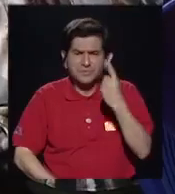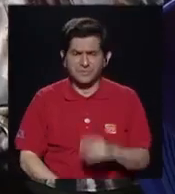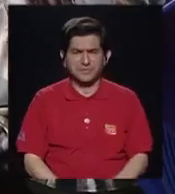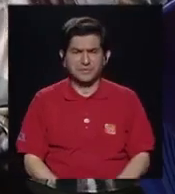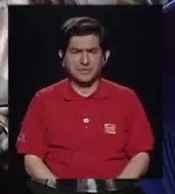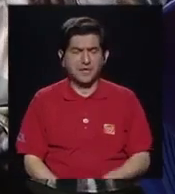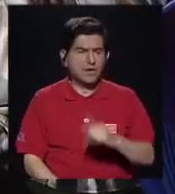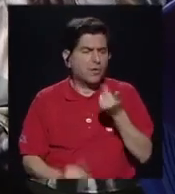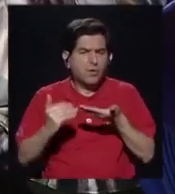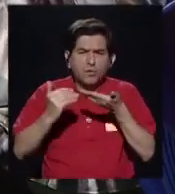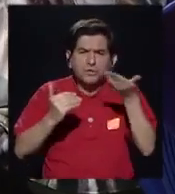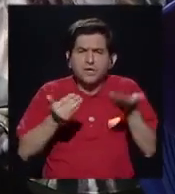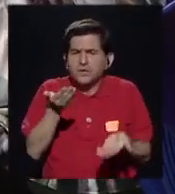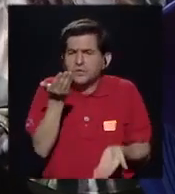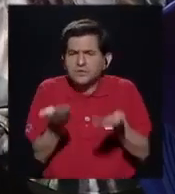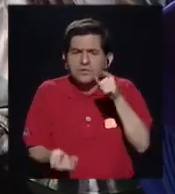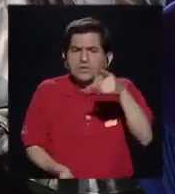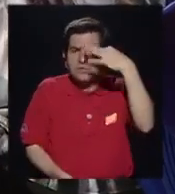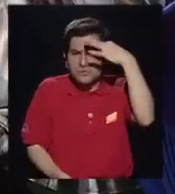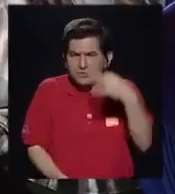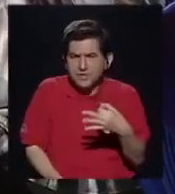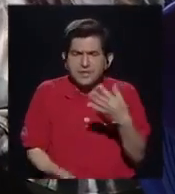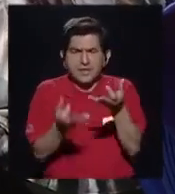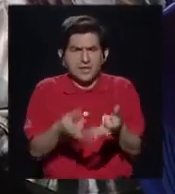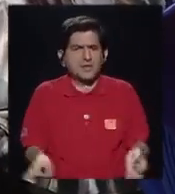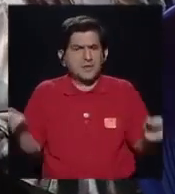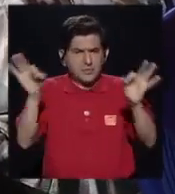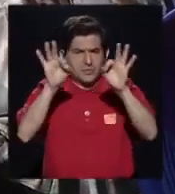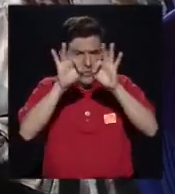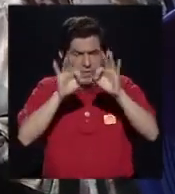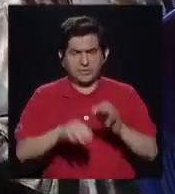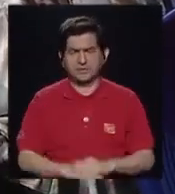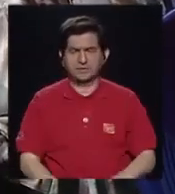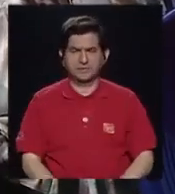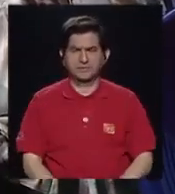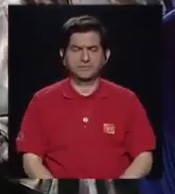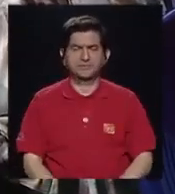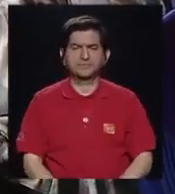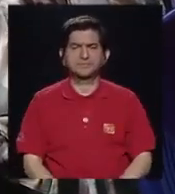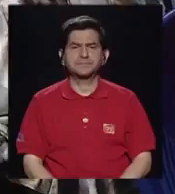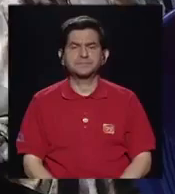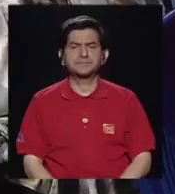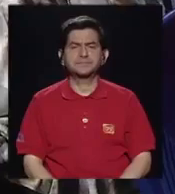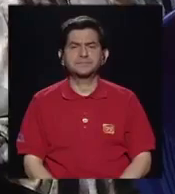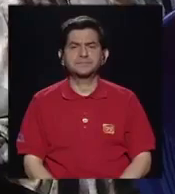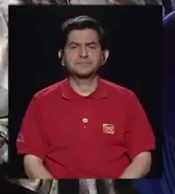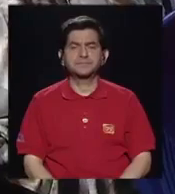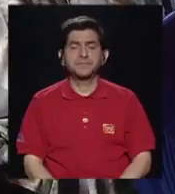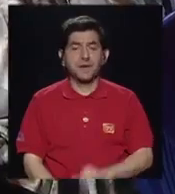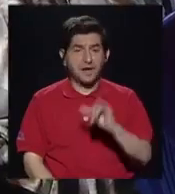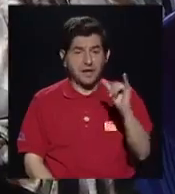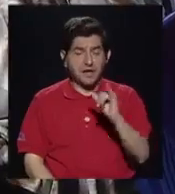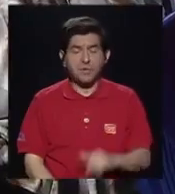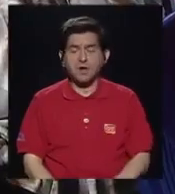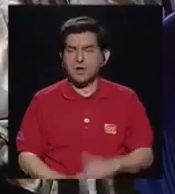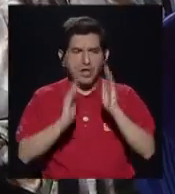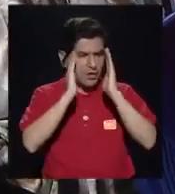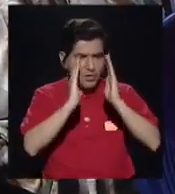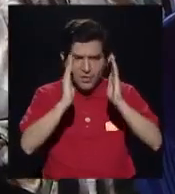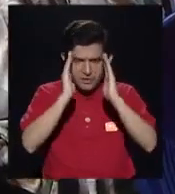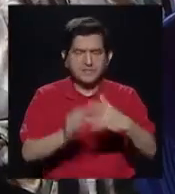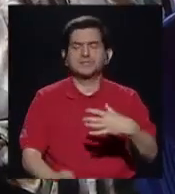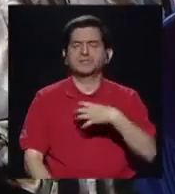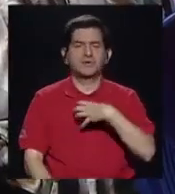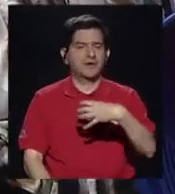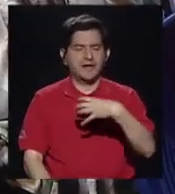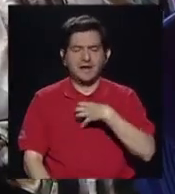elemento este es importante nos quedamos como en el tintero síbilidad de la